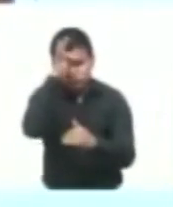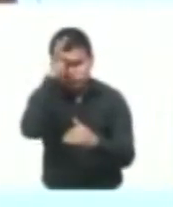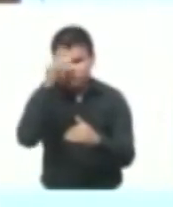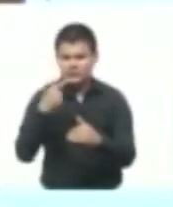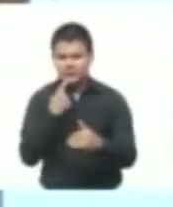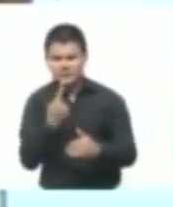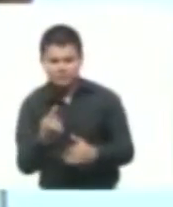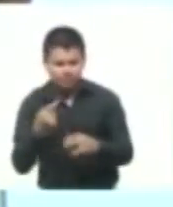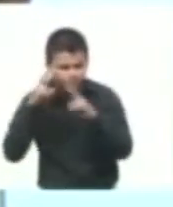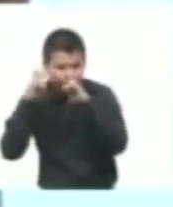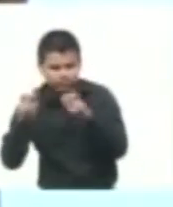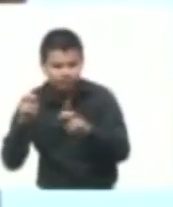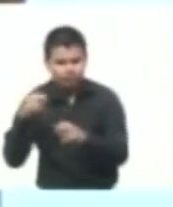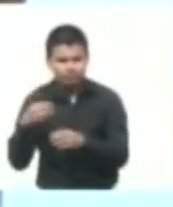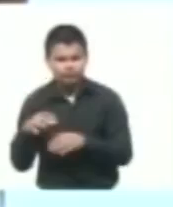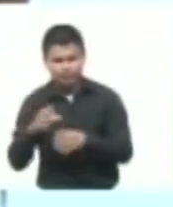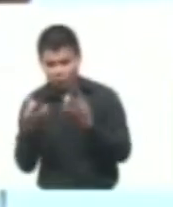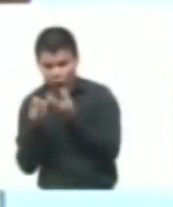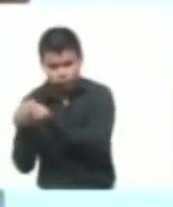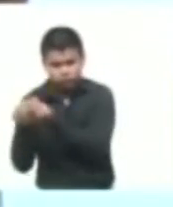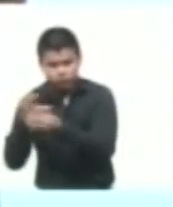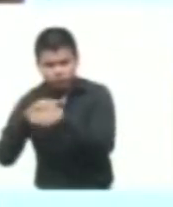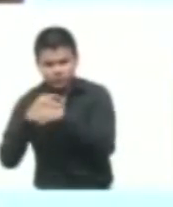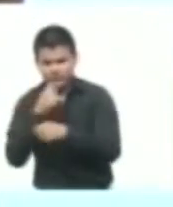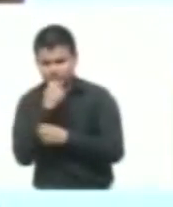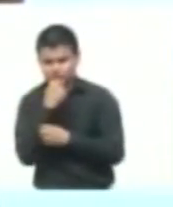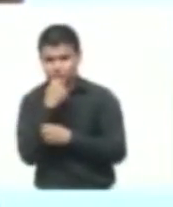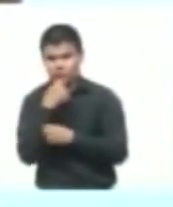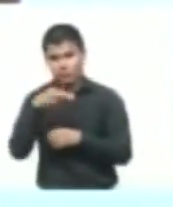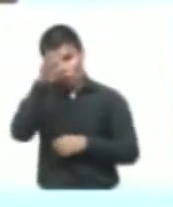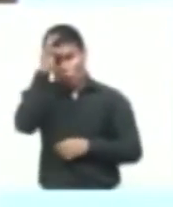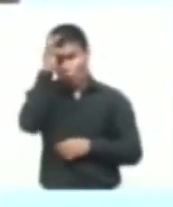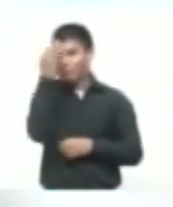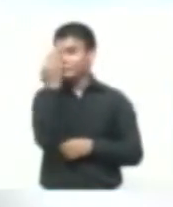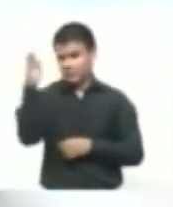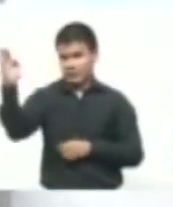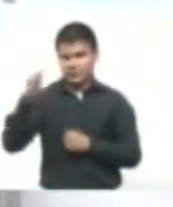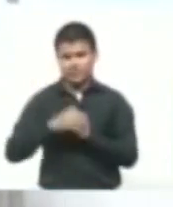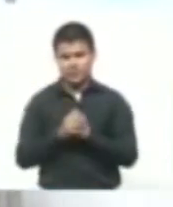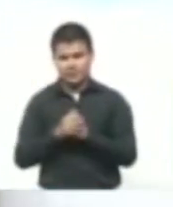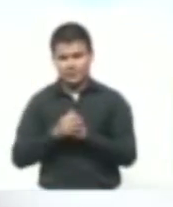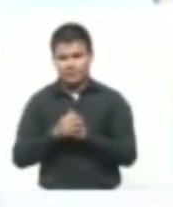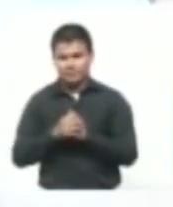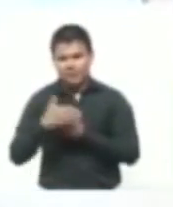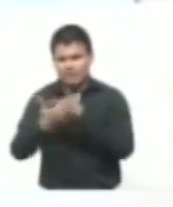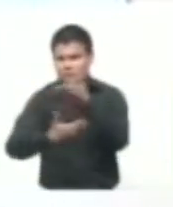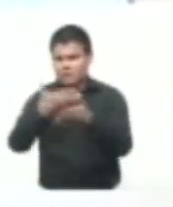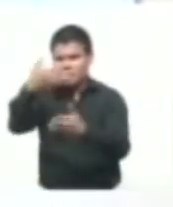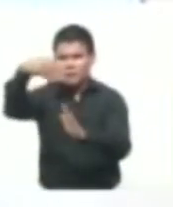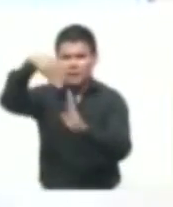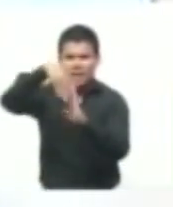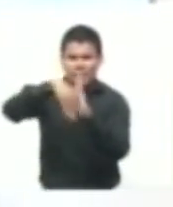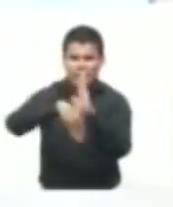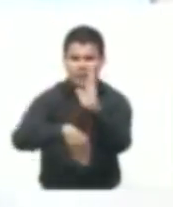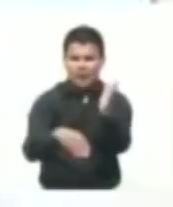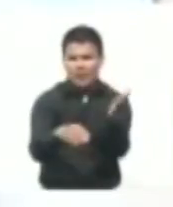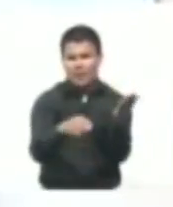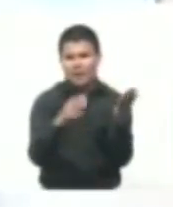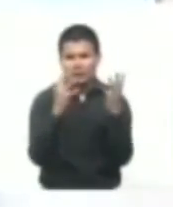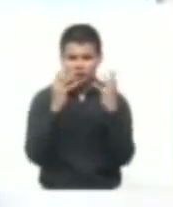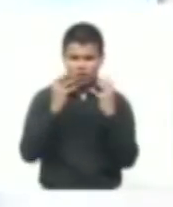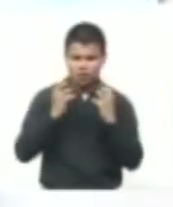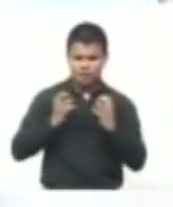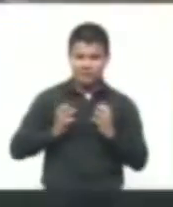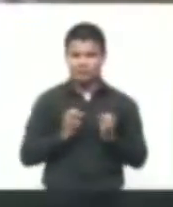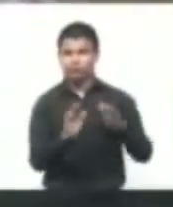y cuando llegó al hospital Barranquilla, pues empeoró. El director de la Facultad de Ciencias Sociales y Humanas de la Universidad